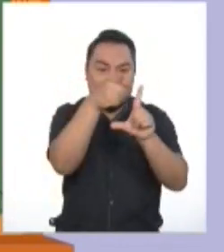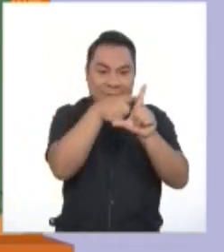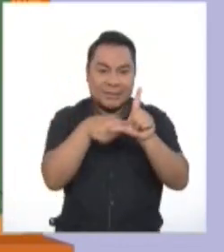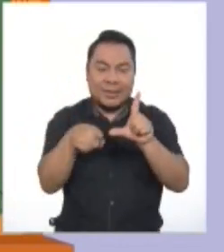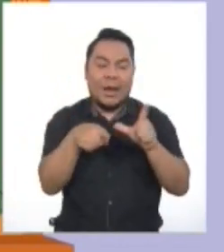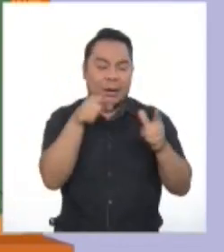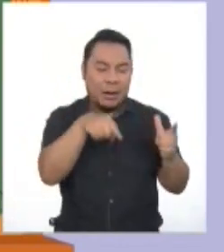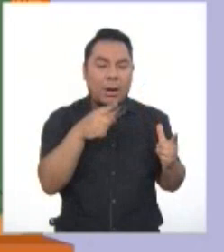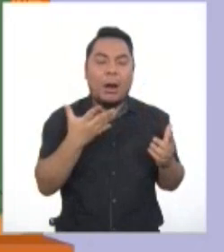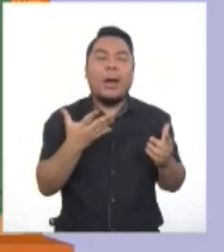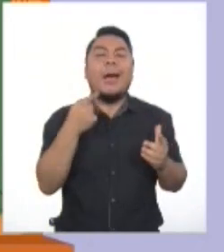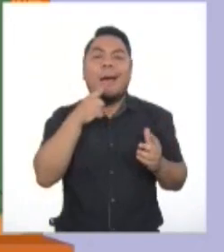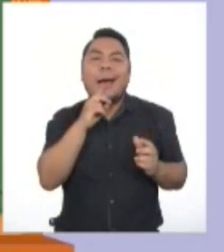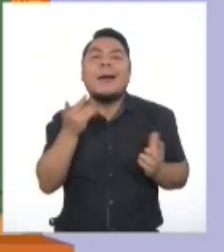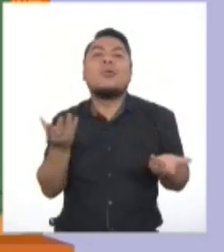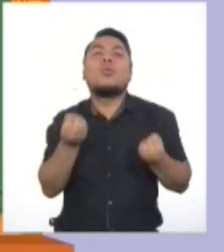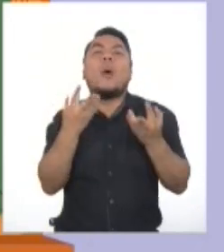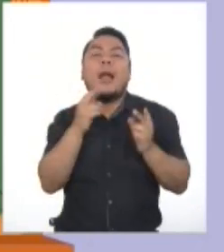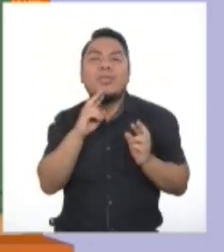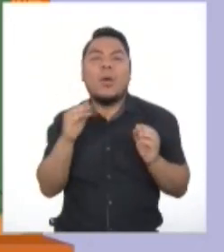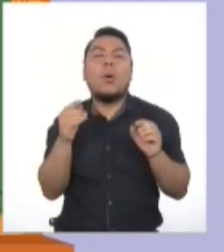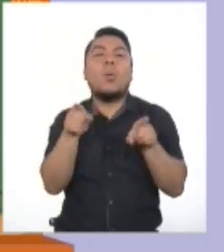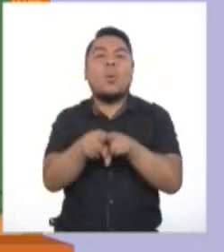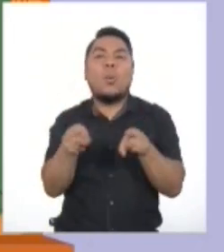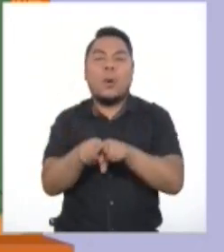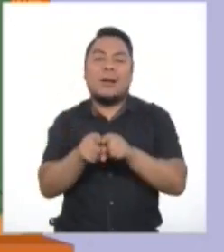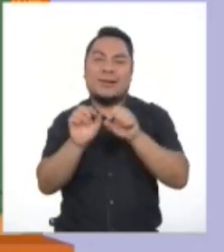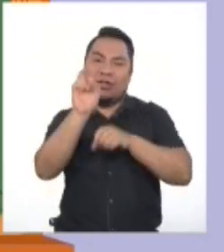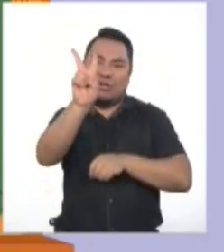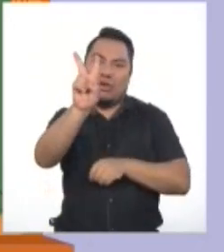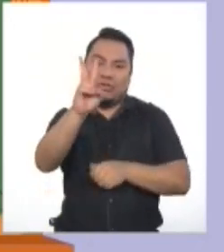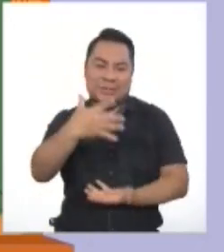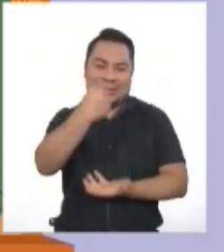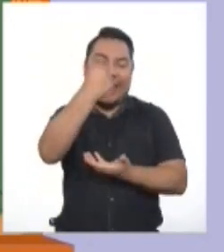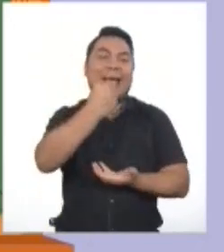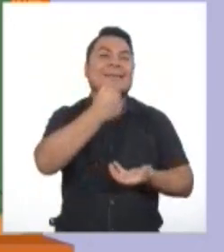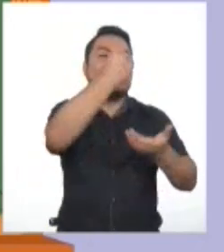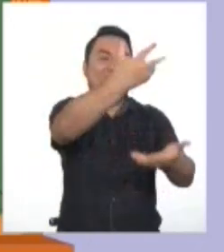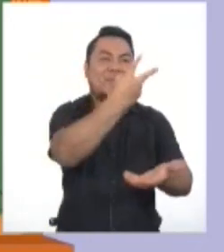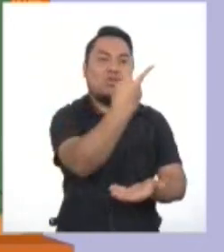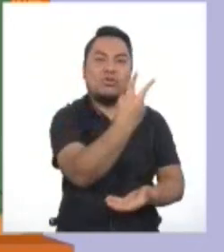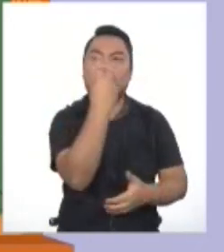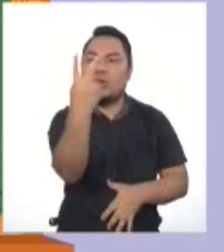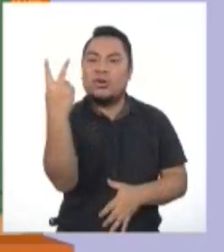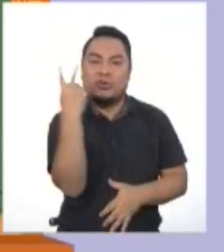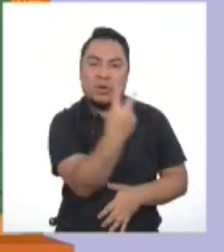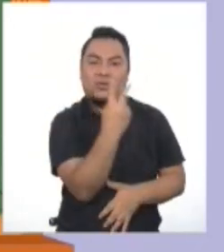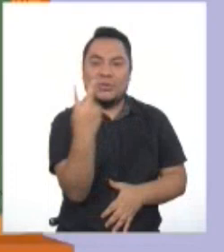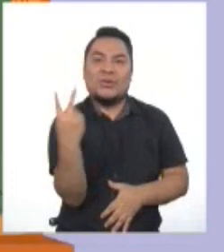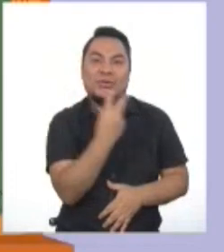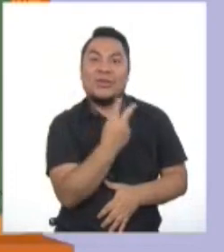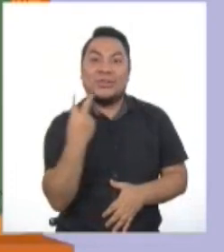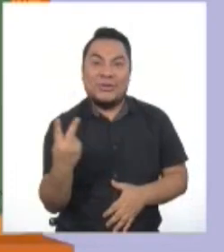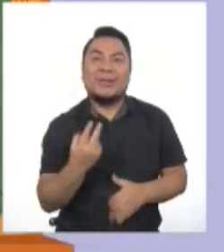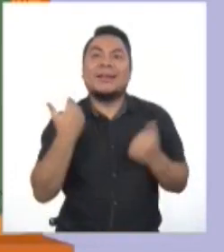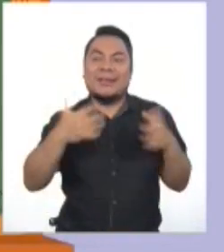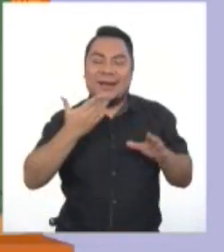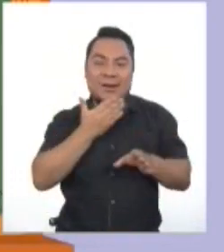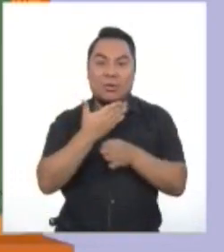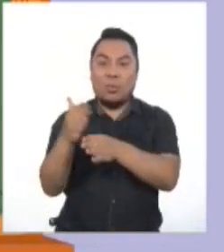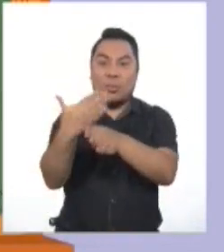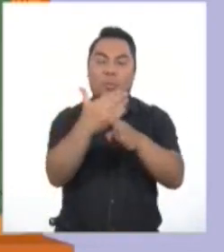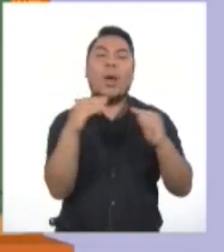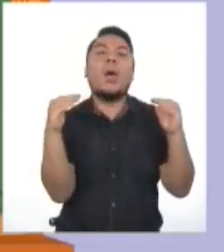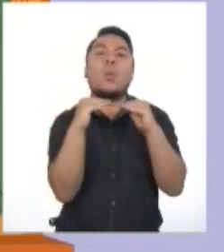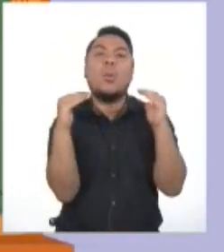Por ello, esto dio como resultado 2 canastas por familia. En este caso, lo que hicimos fue una división por reparto en